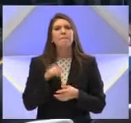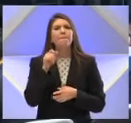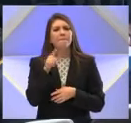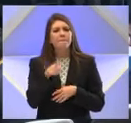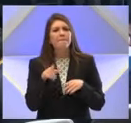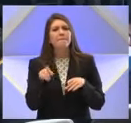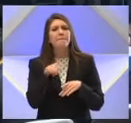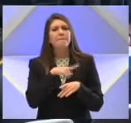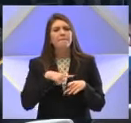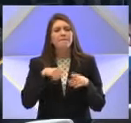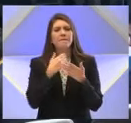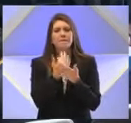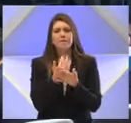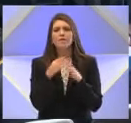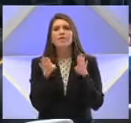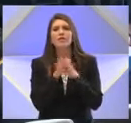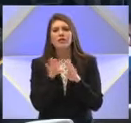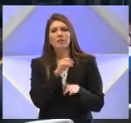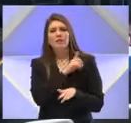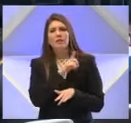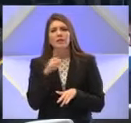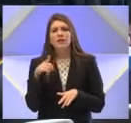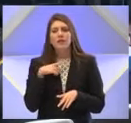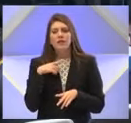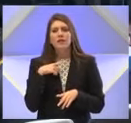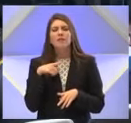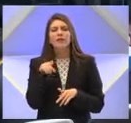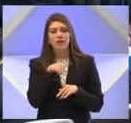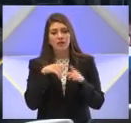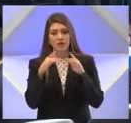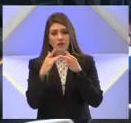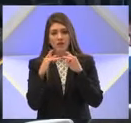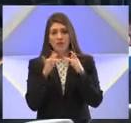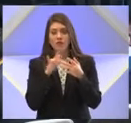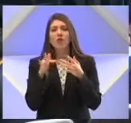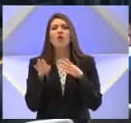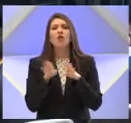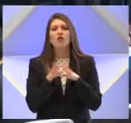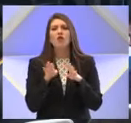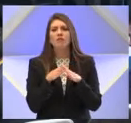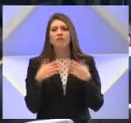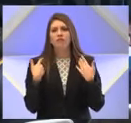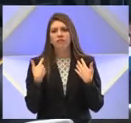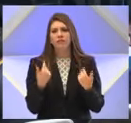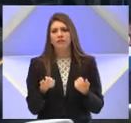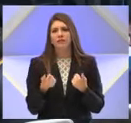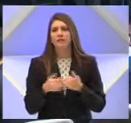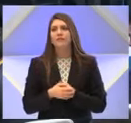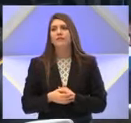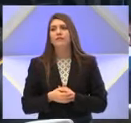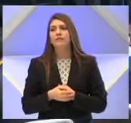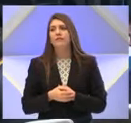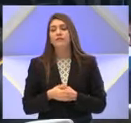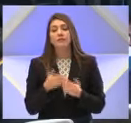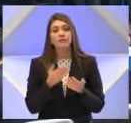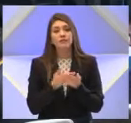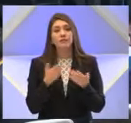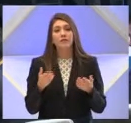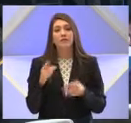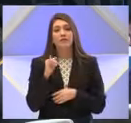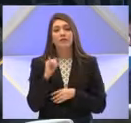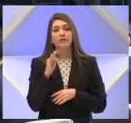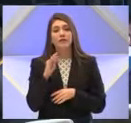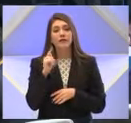entender conectividad hoy día la unión internacional de telecomunicaciones mide